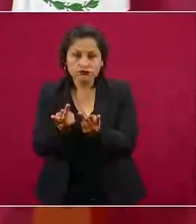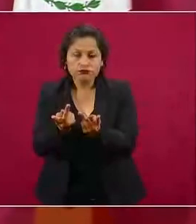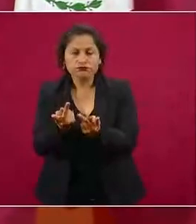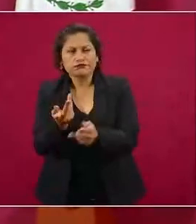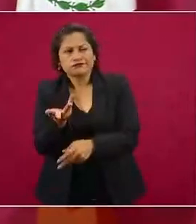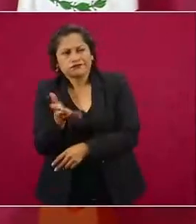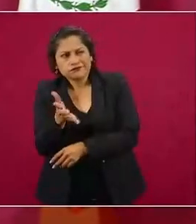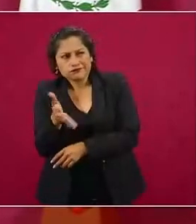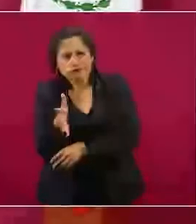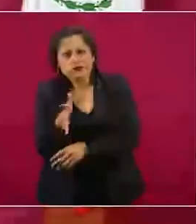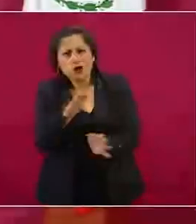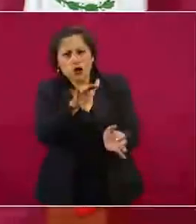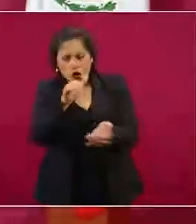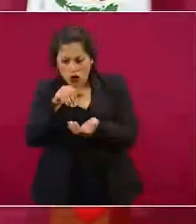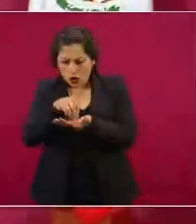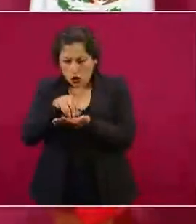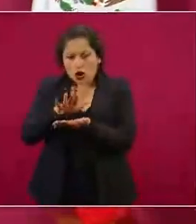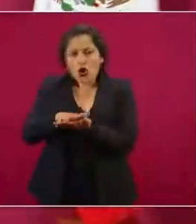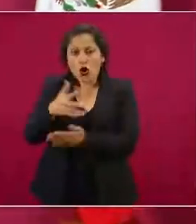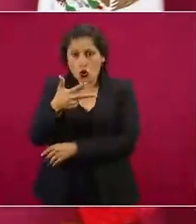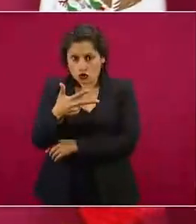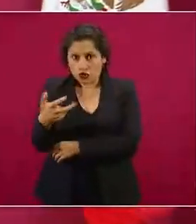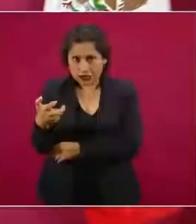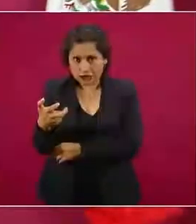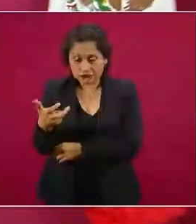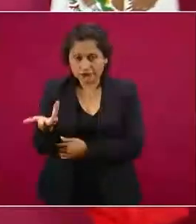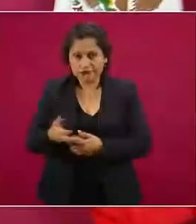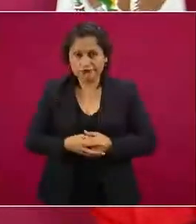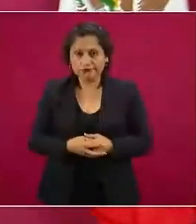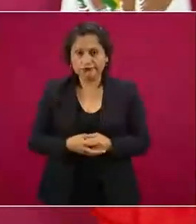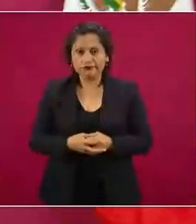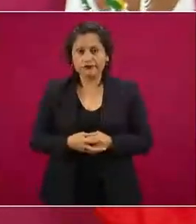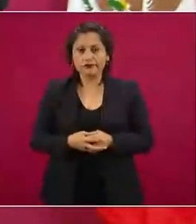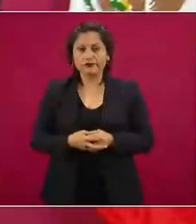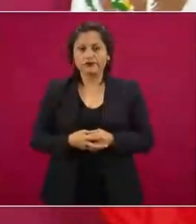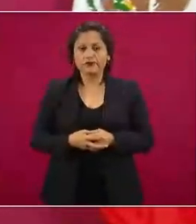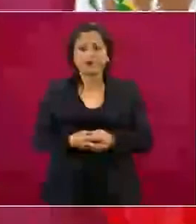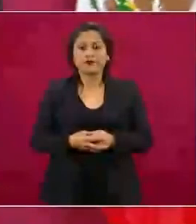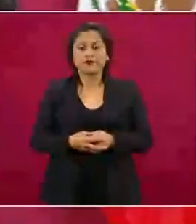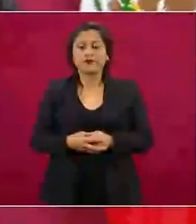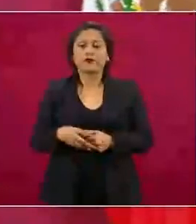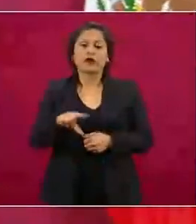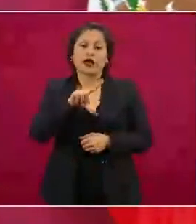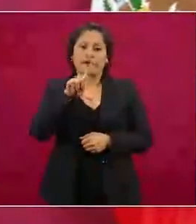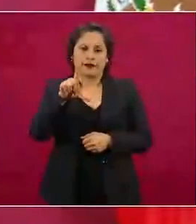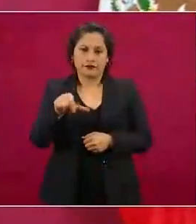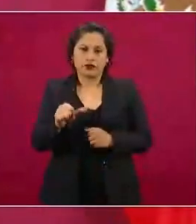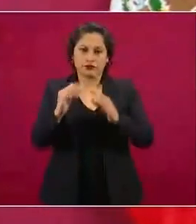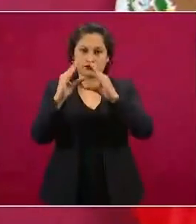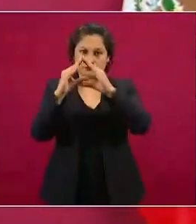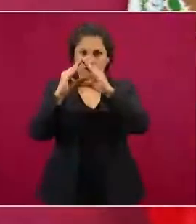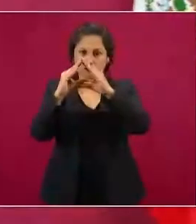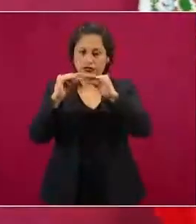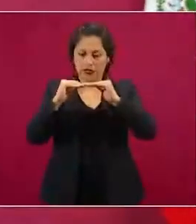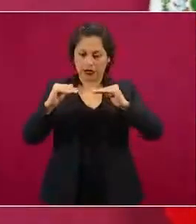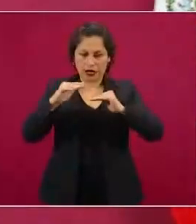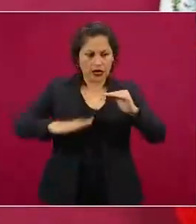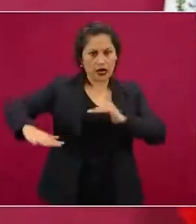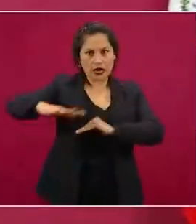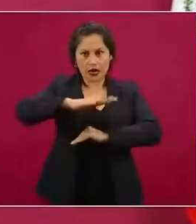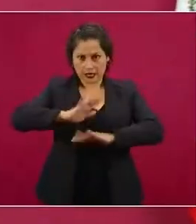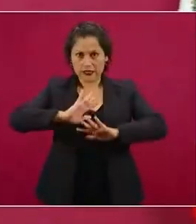800, luego lo que corresponde a la clase media, clase media